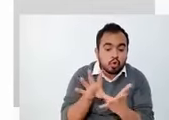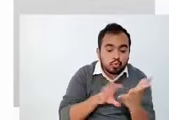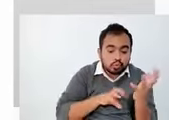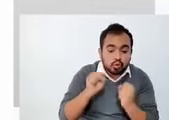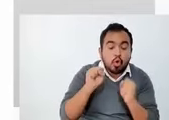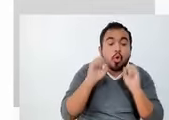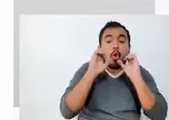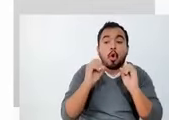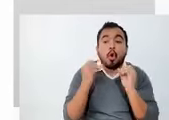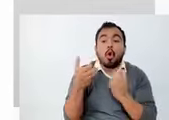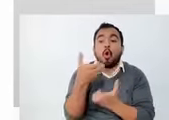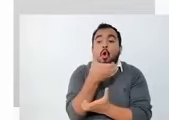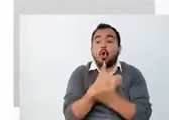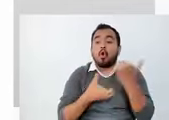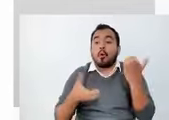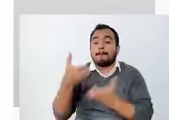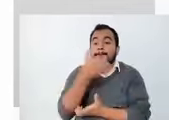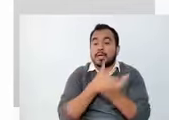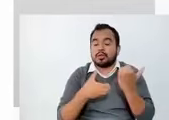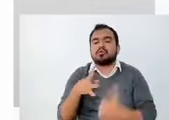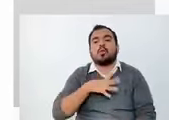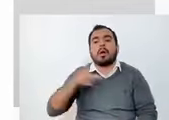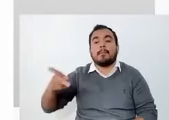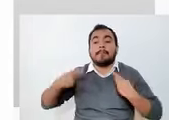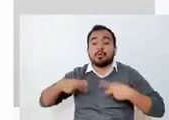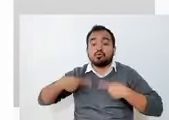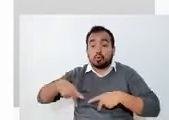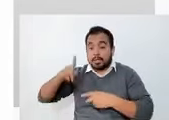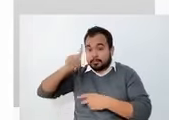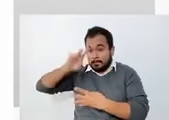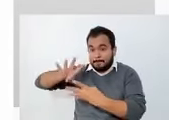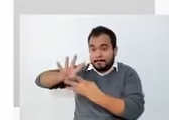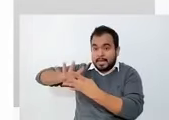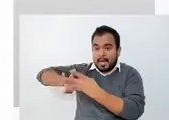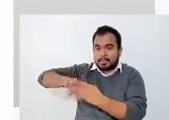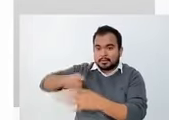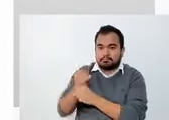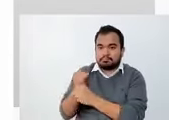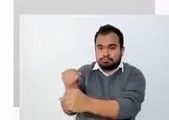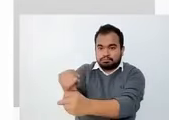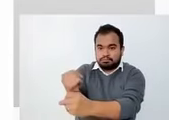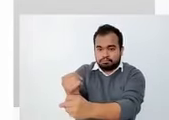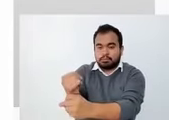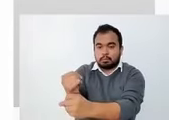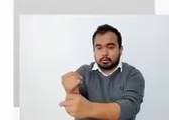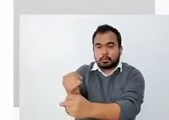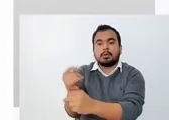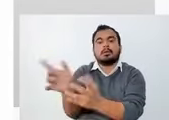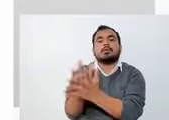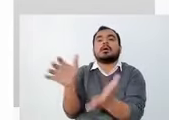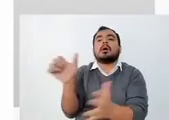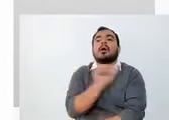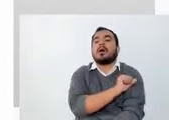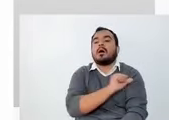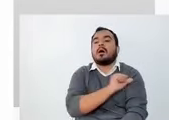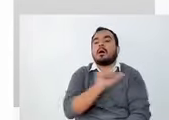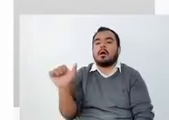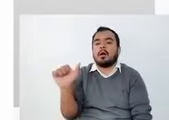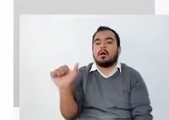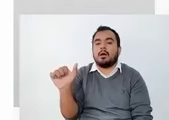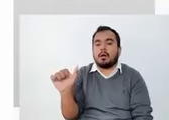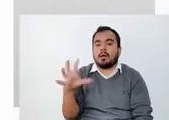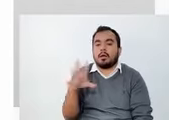Comercio. Como sí que tenemos los penalistas y, sin embargo, nosotros no miramos o no se mira de manera mayoritaria aquello que esa disciplina está en disposición